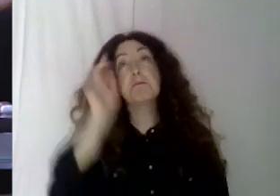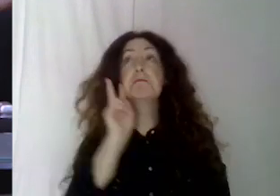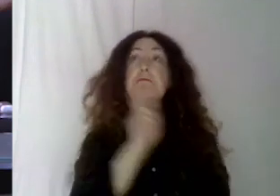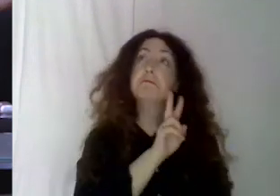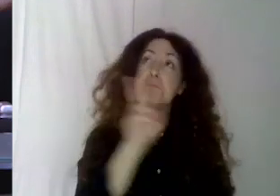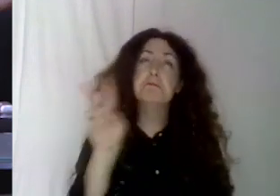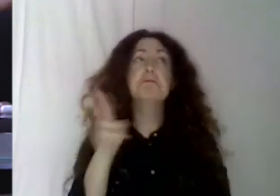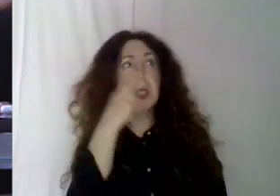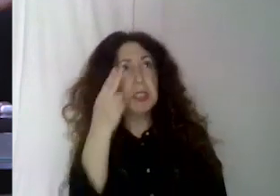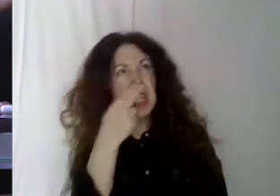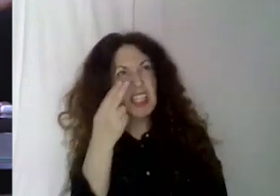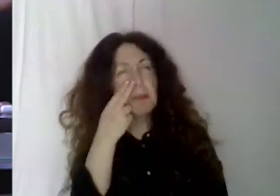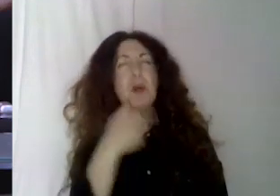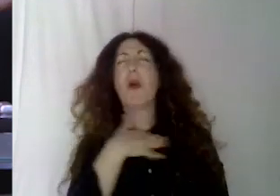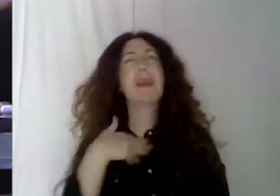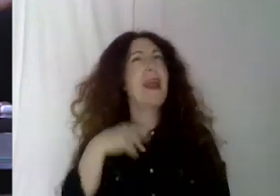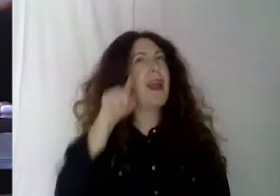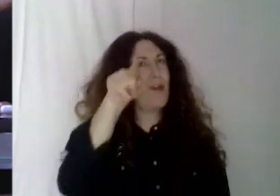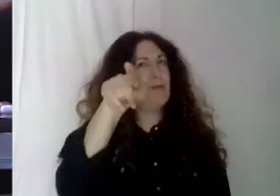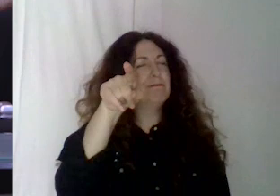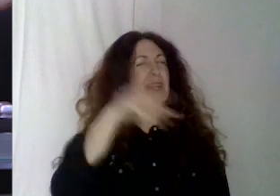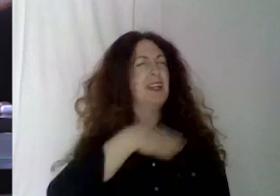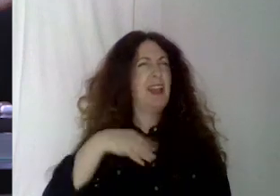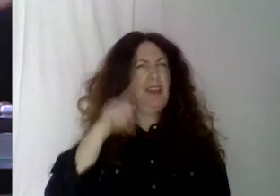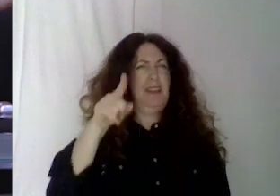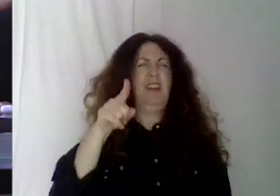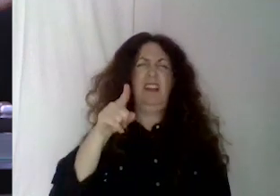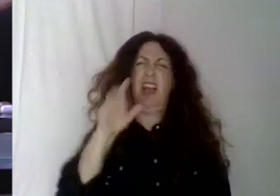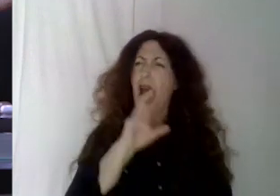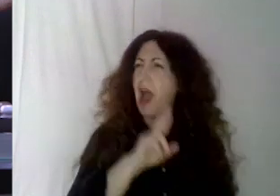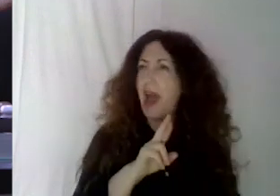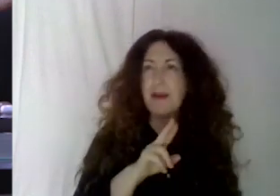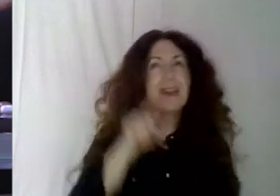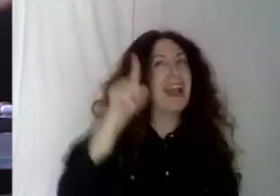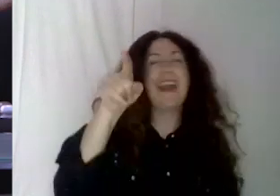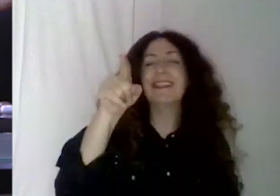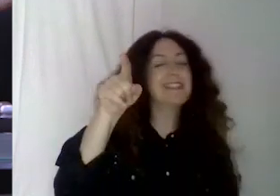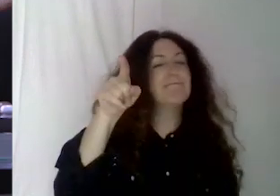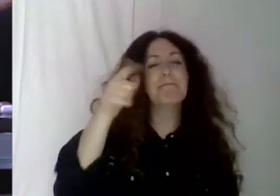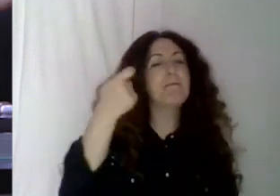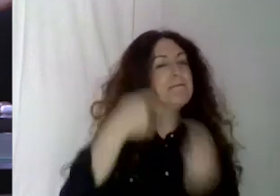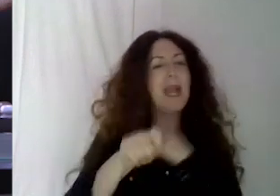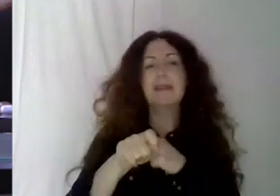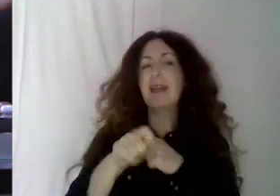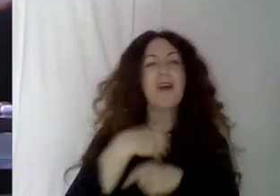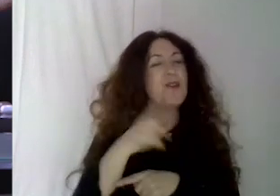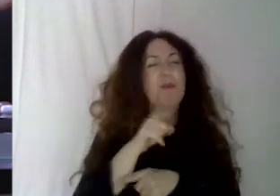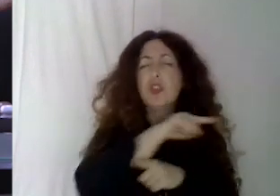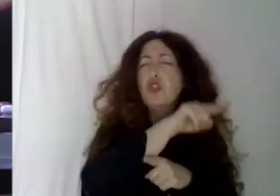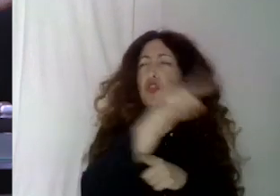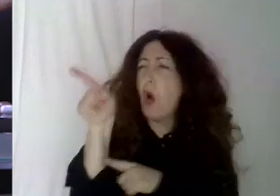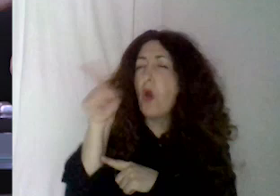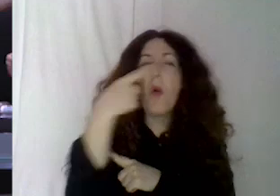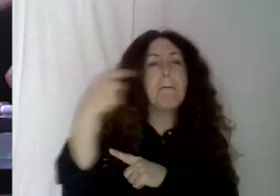que lo que él está haciendo es solo pintura. Por lo demás, le encargan que sean escenas de santos,